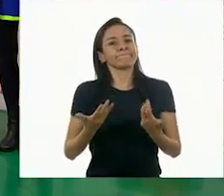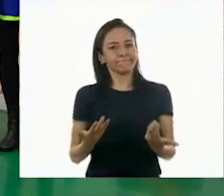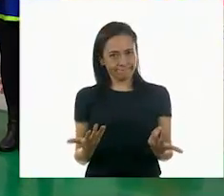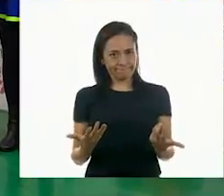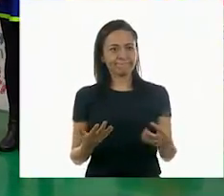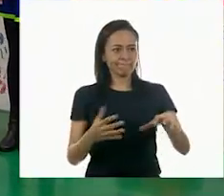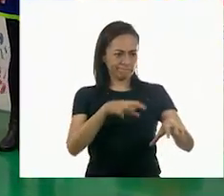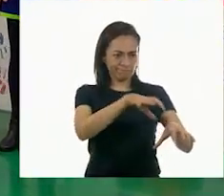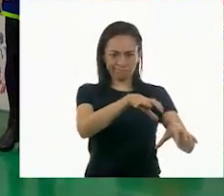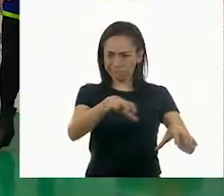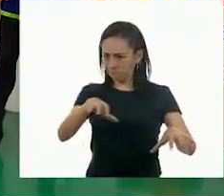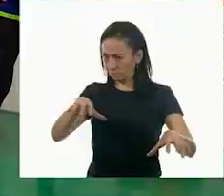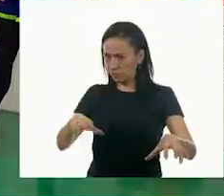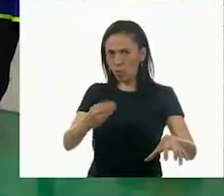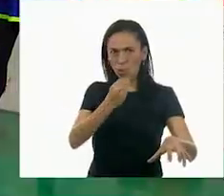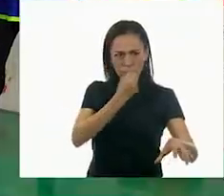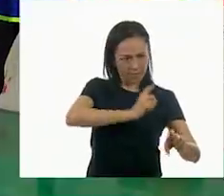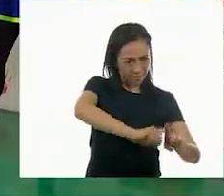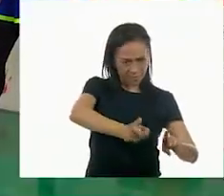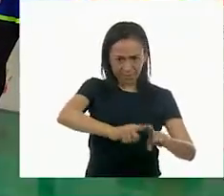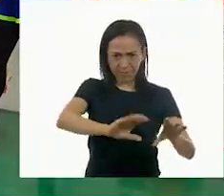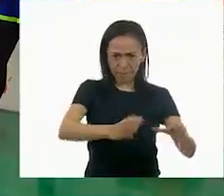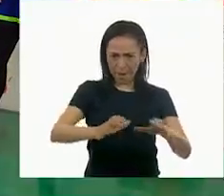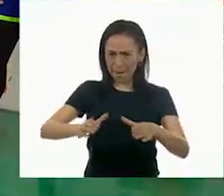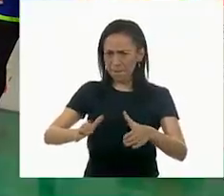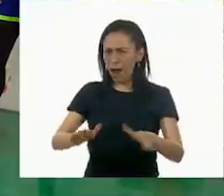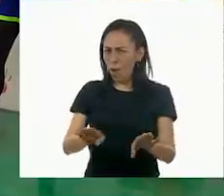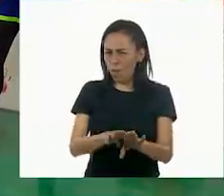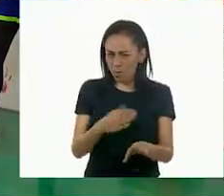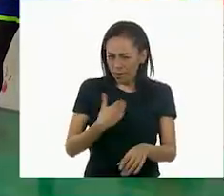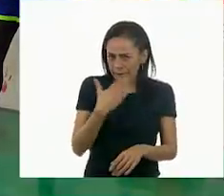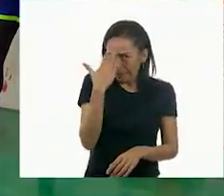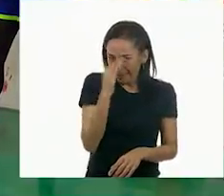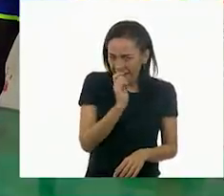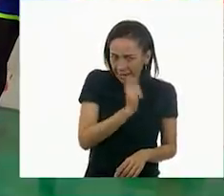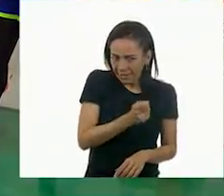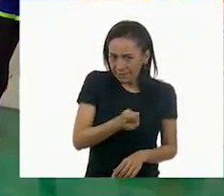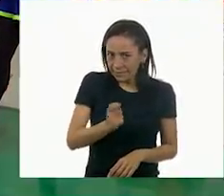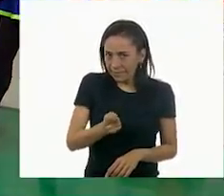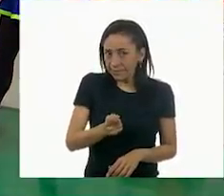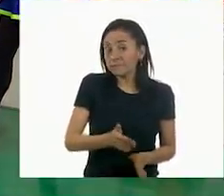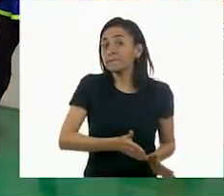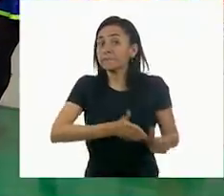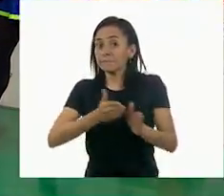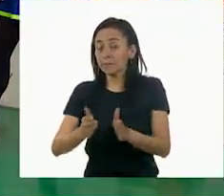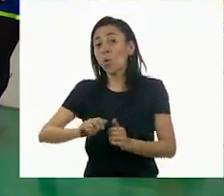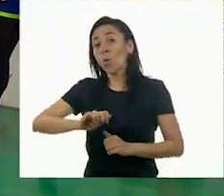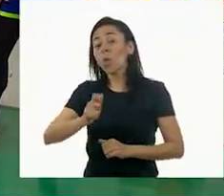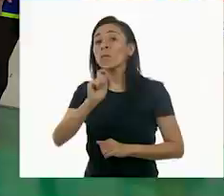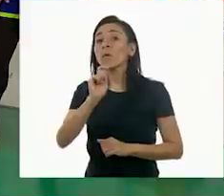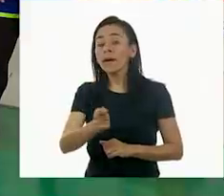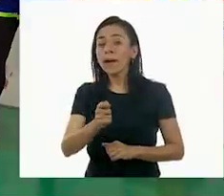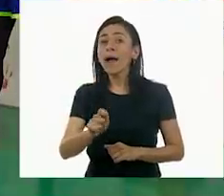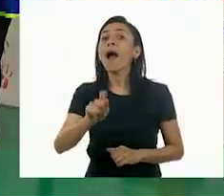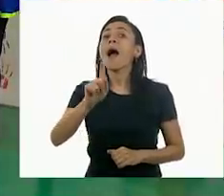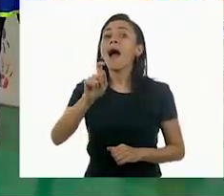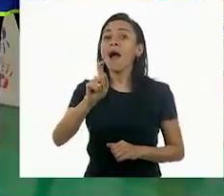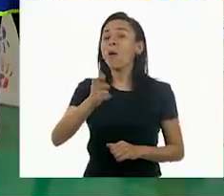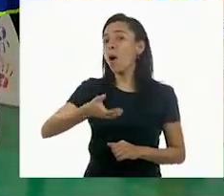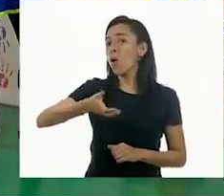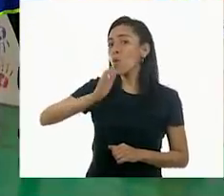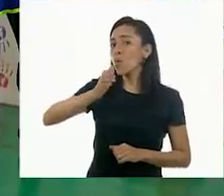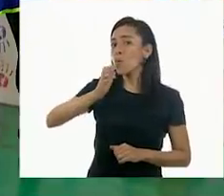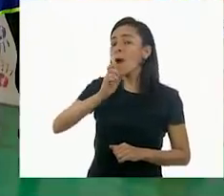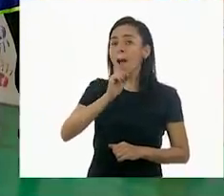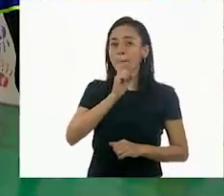los grupos de alimentos. Por otro lado, las cantidades de agua potable, simple, que debemos tomar al día.